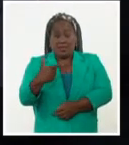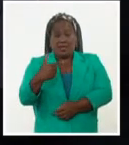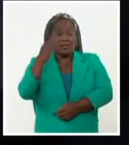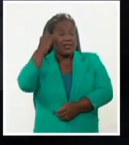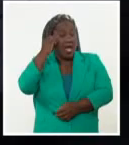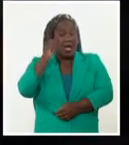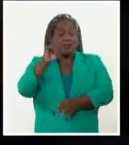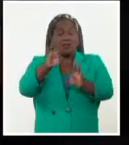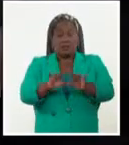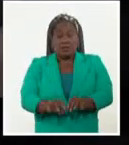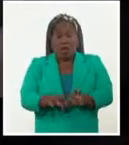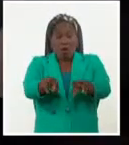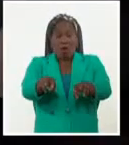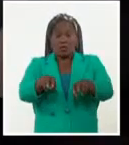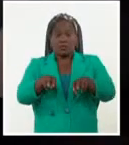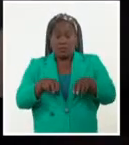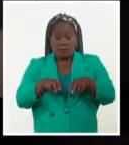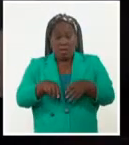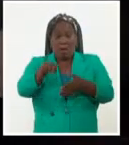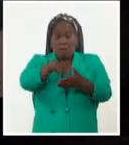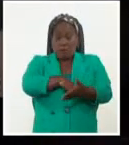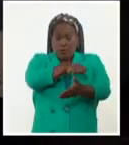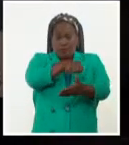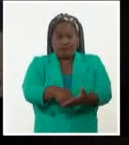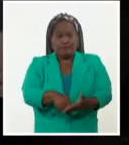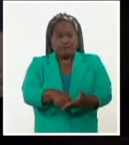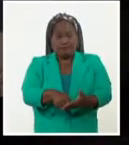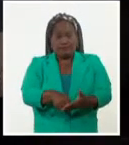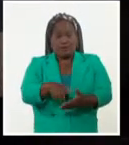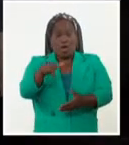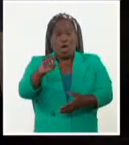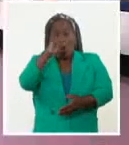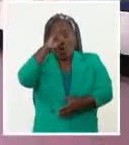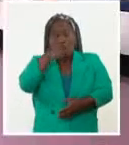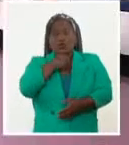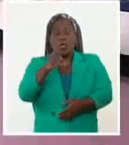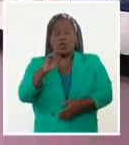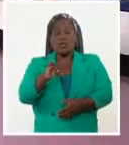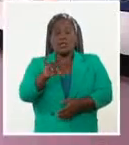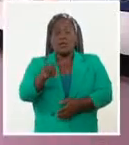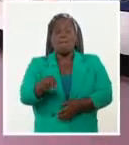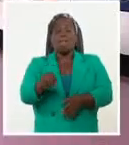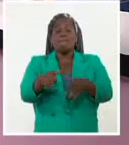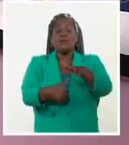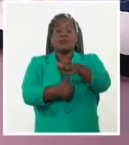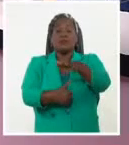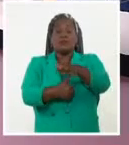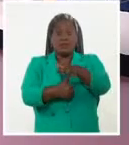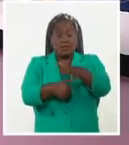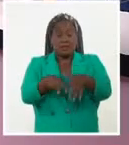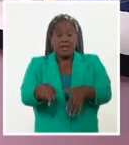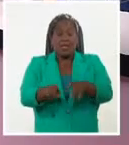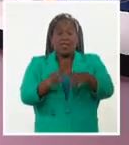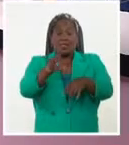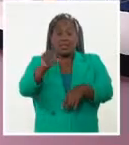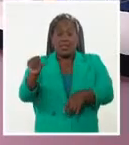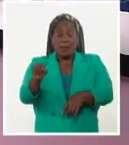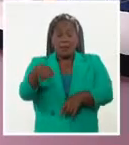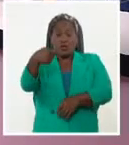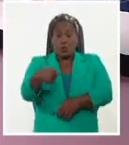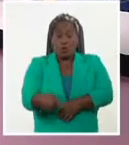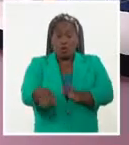de la Asamblea Nacional del Poder Popular respectivamente, José Luis Toledo Santander, presidente de la Comisión de Asuntos Constitucionales y